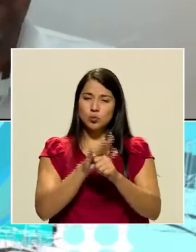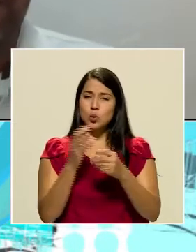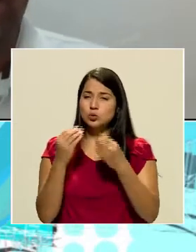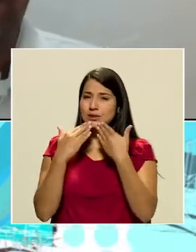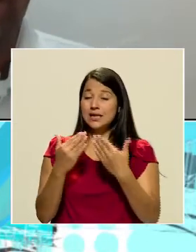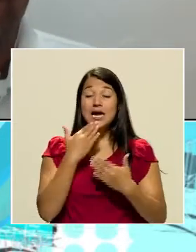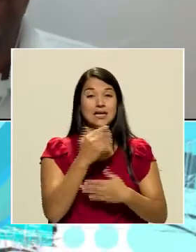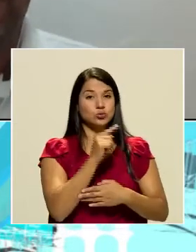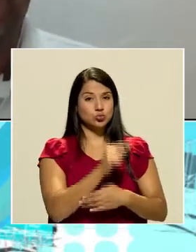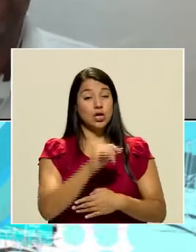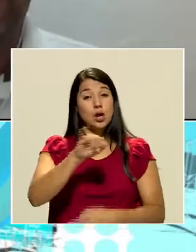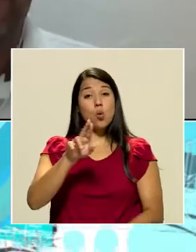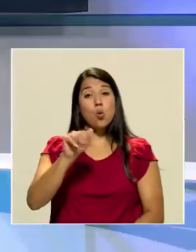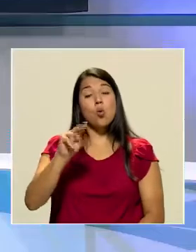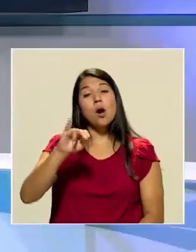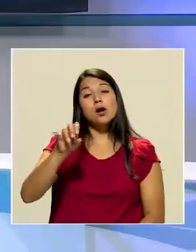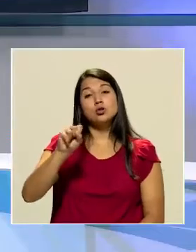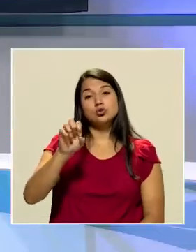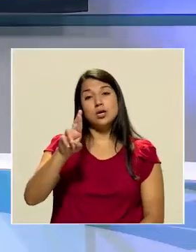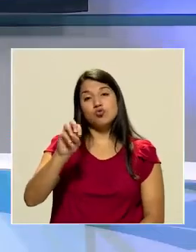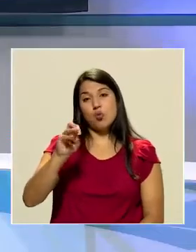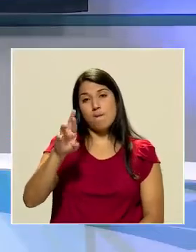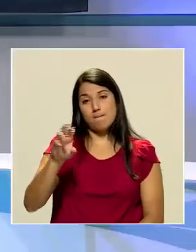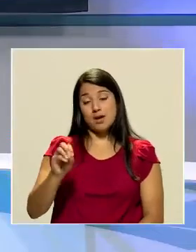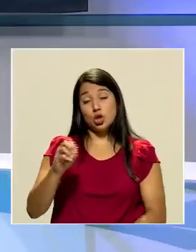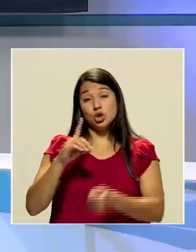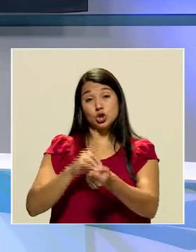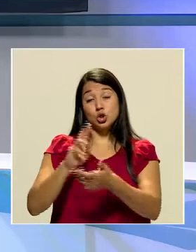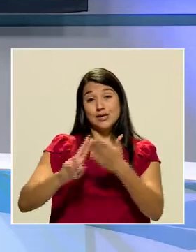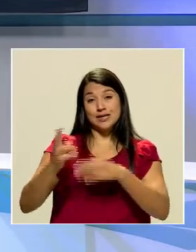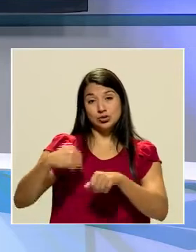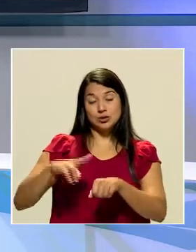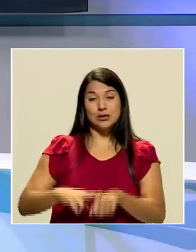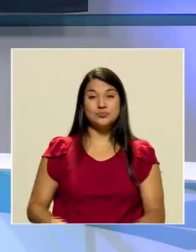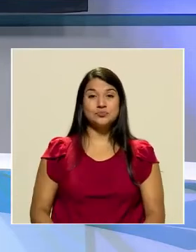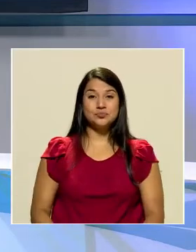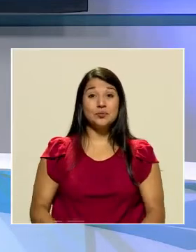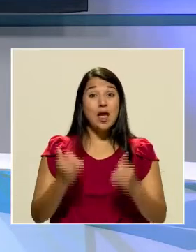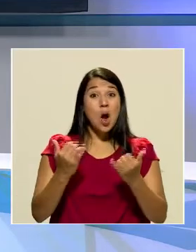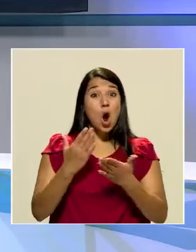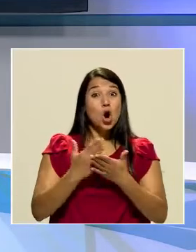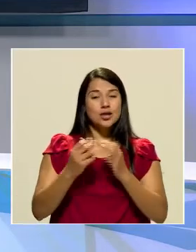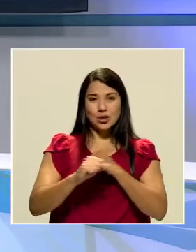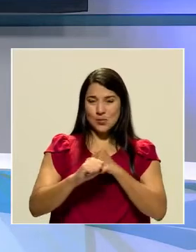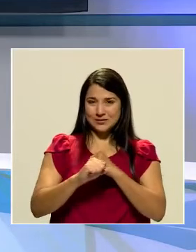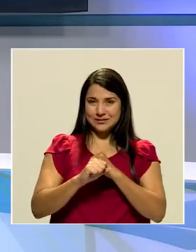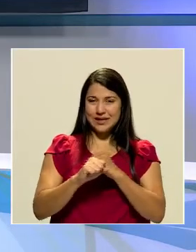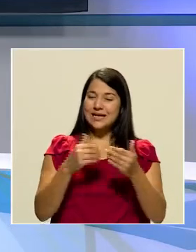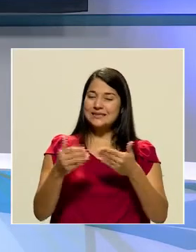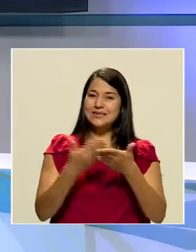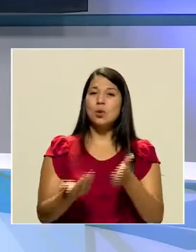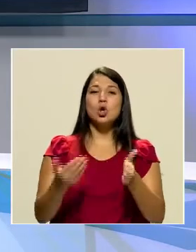gracias. Gracias a usted, Juan José Romero, epidemiólogo de la Universidad Nacional. Vamos a un corte comercial y